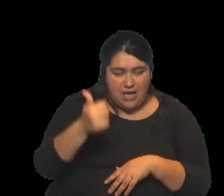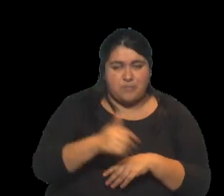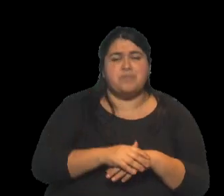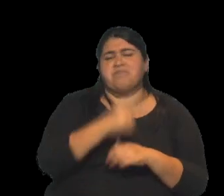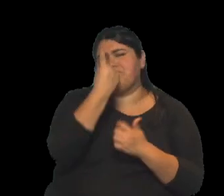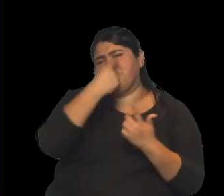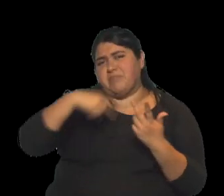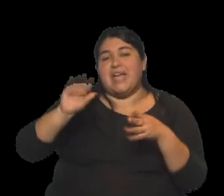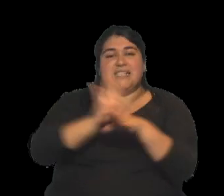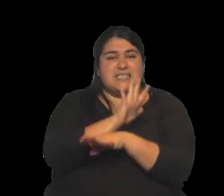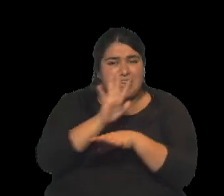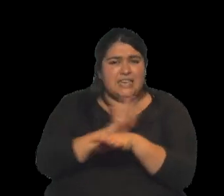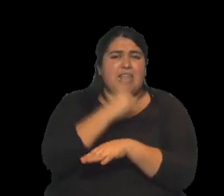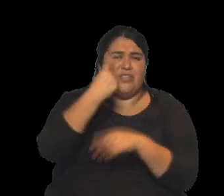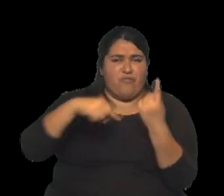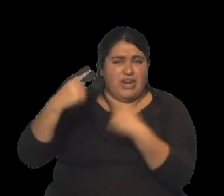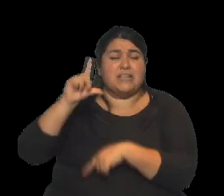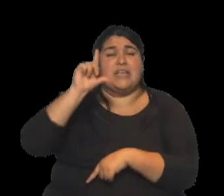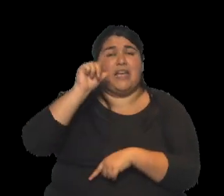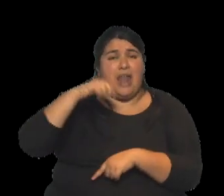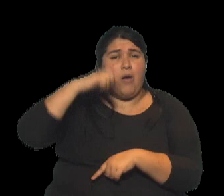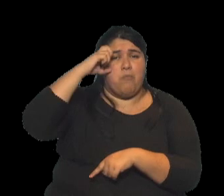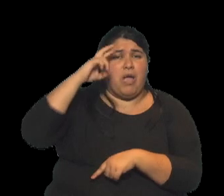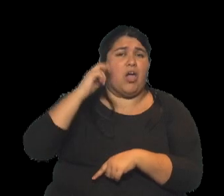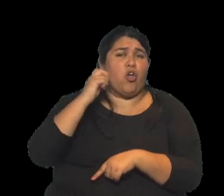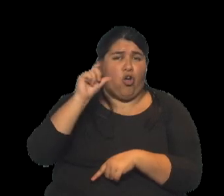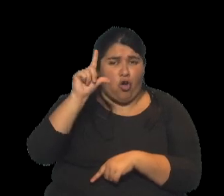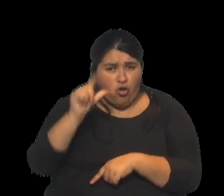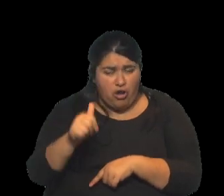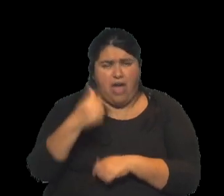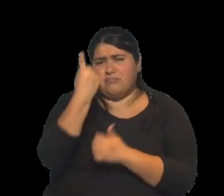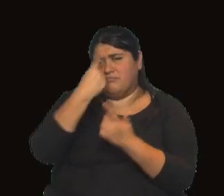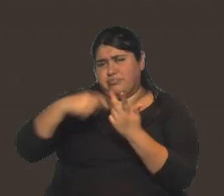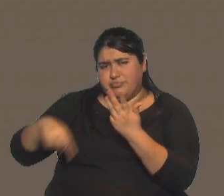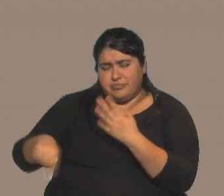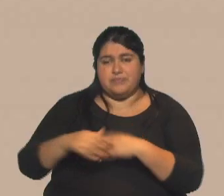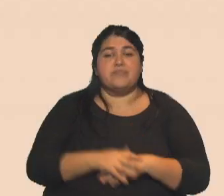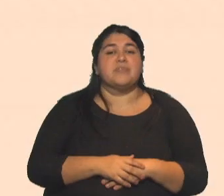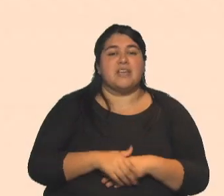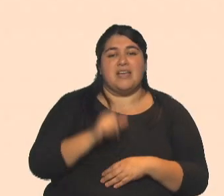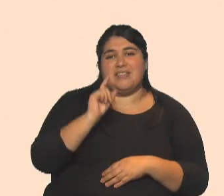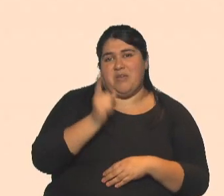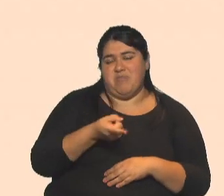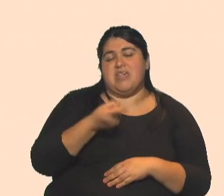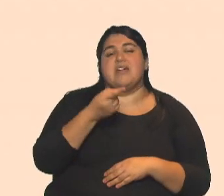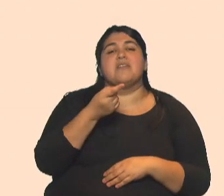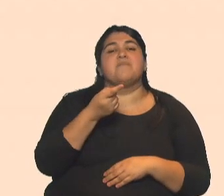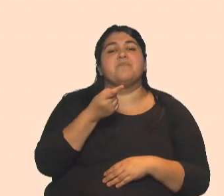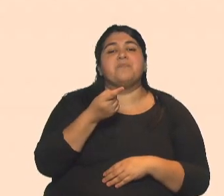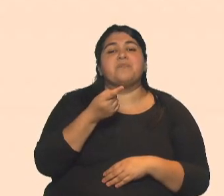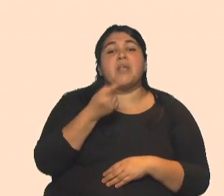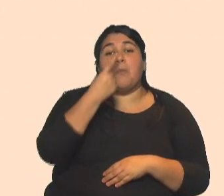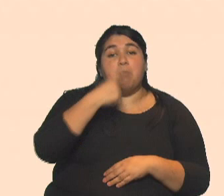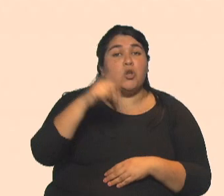varias películas como La pérgola de las flores, La cigarra hasta que arde, Villa Cariño hasta que arde, Mingo y Aníbal contra los fantasmas o Rambito y Rambón.